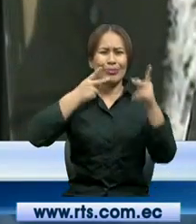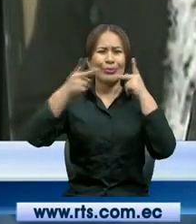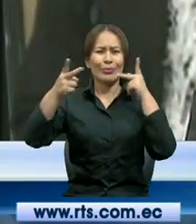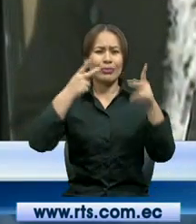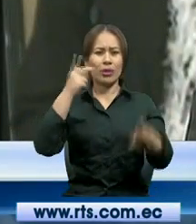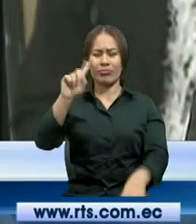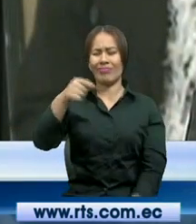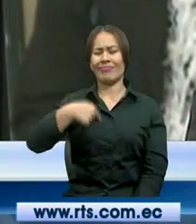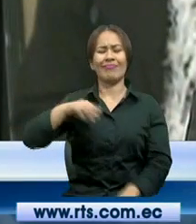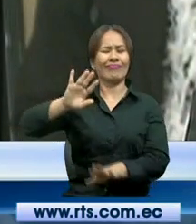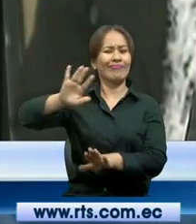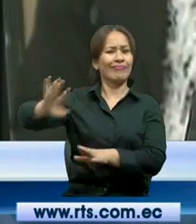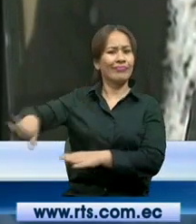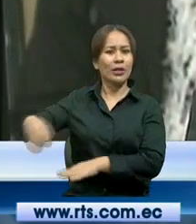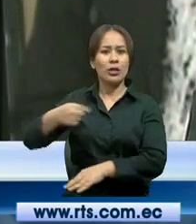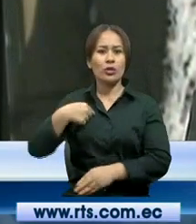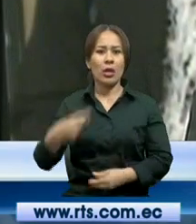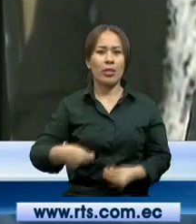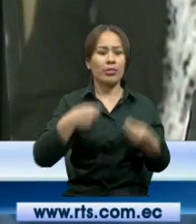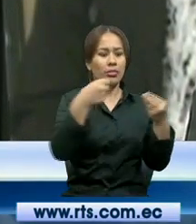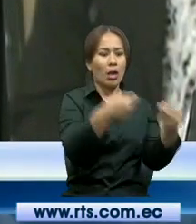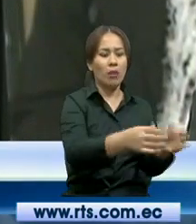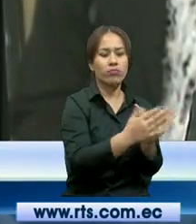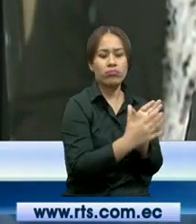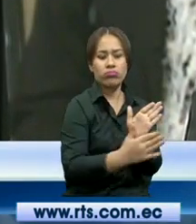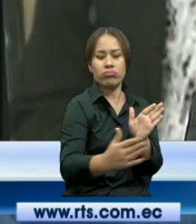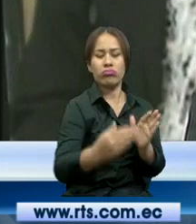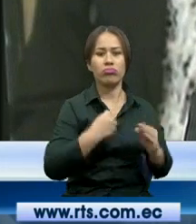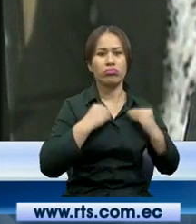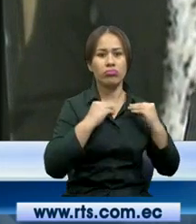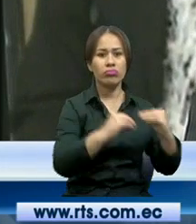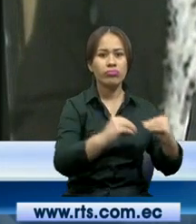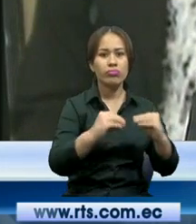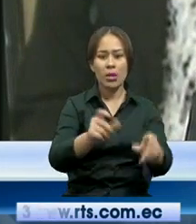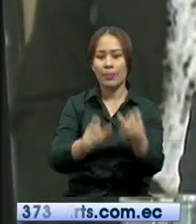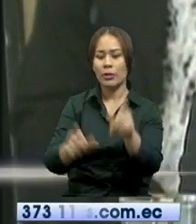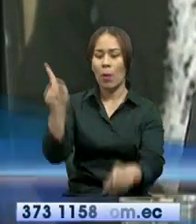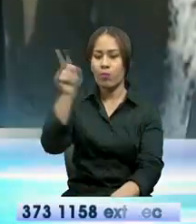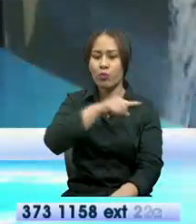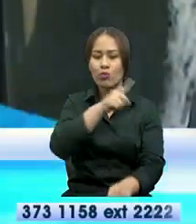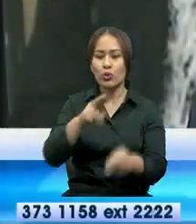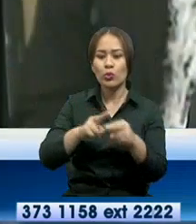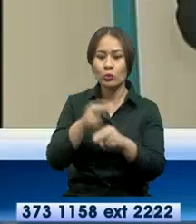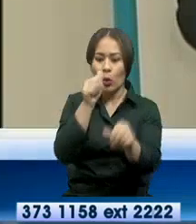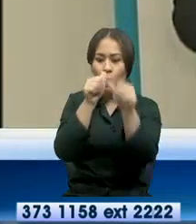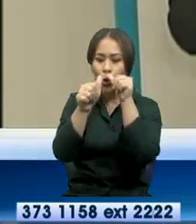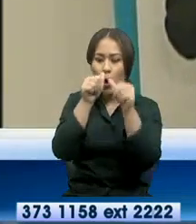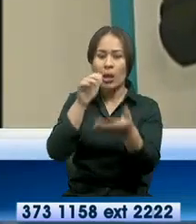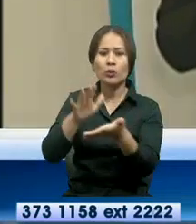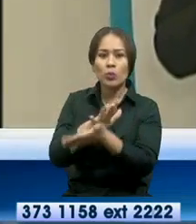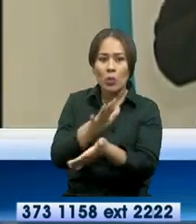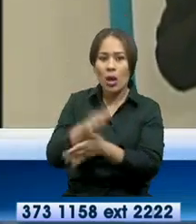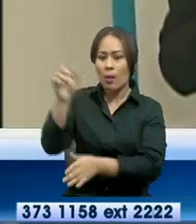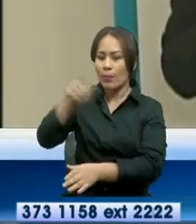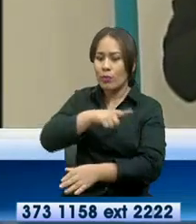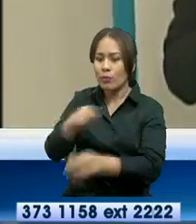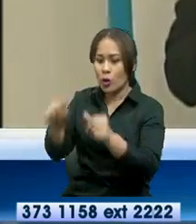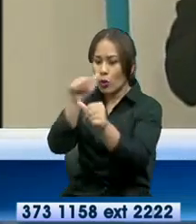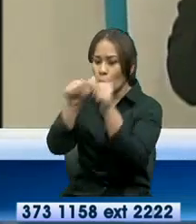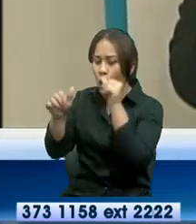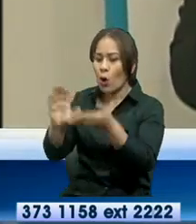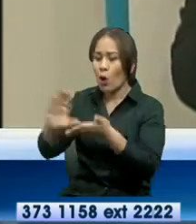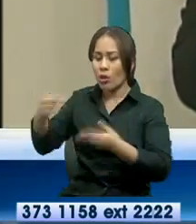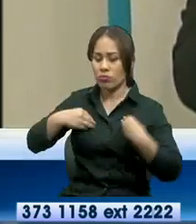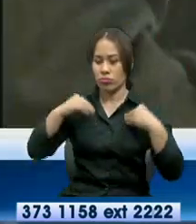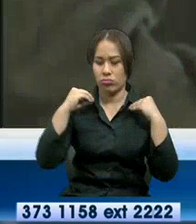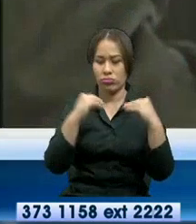lo voy a utilizar en un amplio programa de prevención de uso de drogas en escuelas y colegios. Y mediante decreto ejecutivo, Lasso